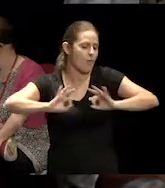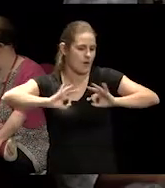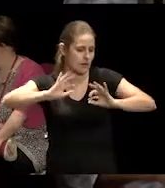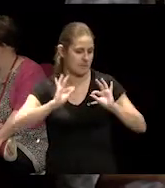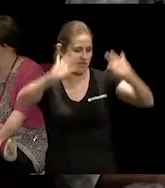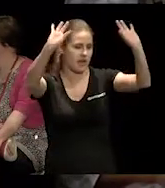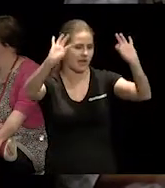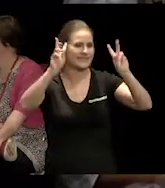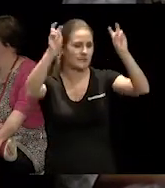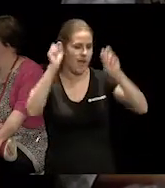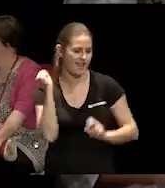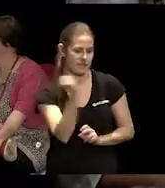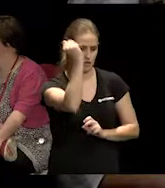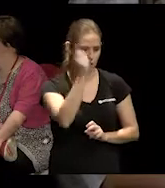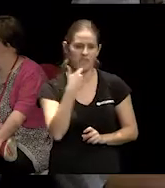¿Te he contestado?